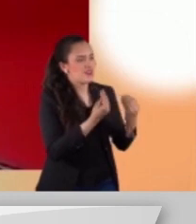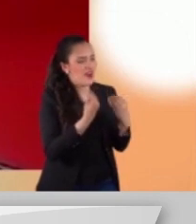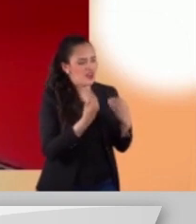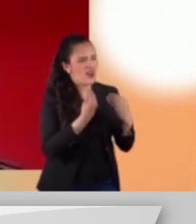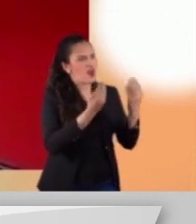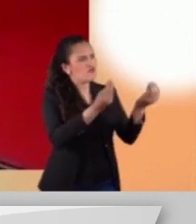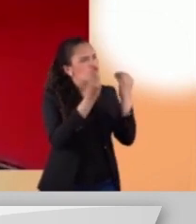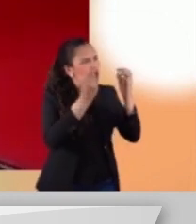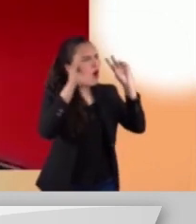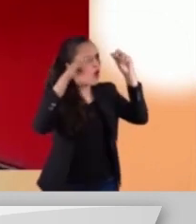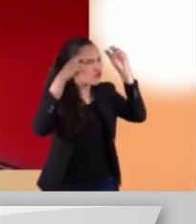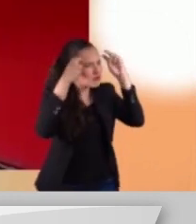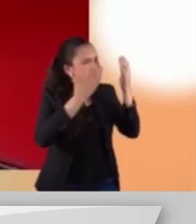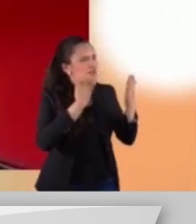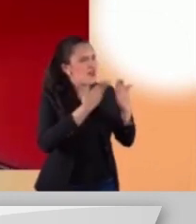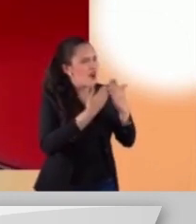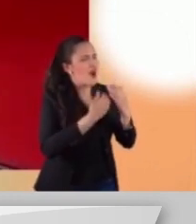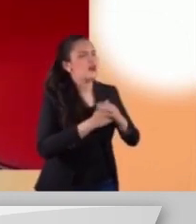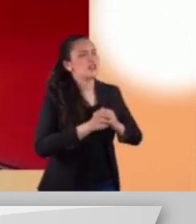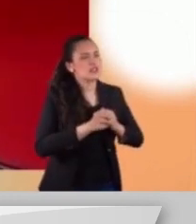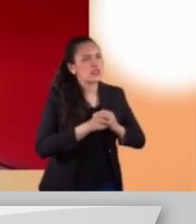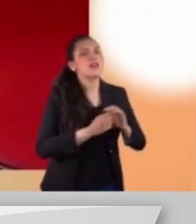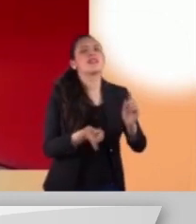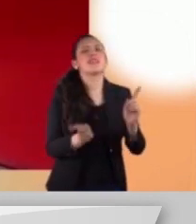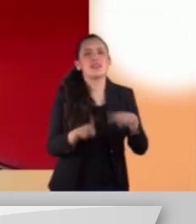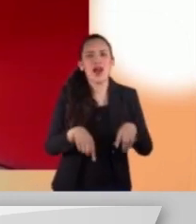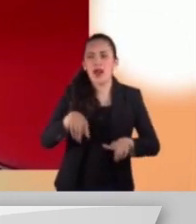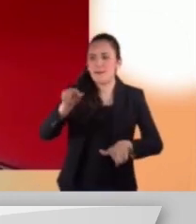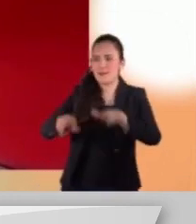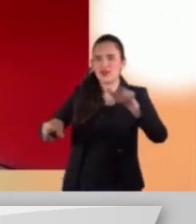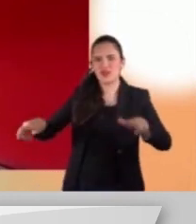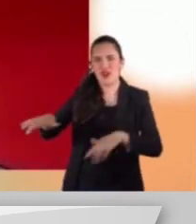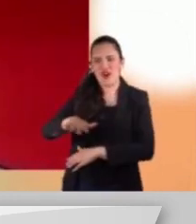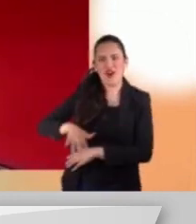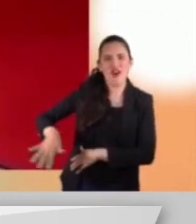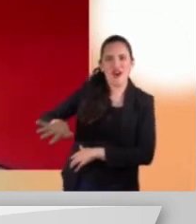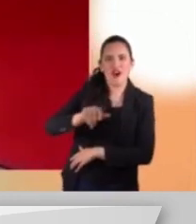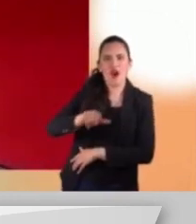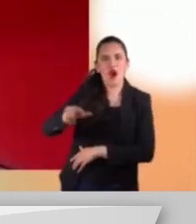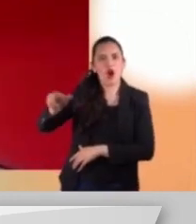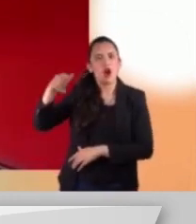Diosita, el cambio de mentalidad que tuvieron todos nuestros participantes acá en la comunidad.